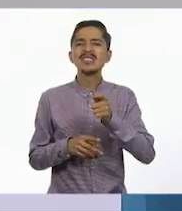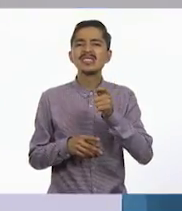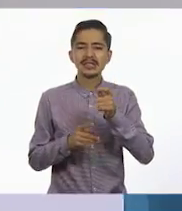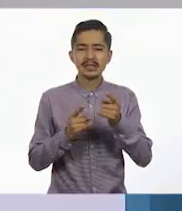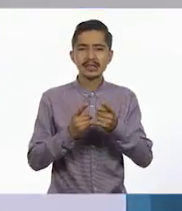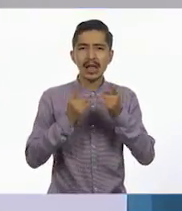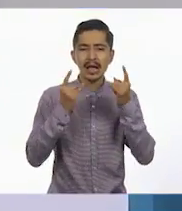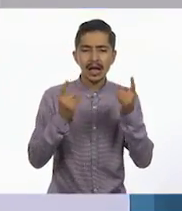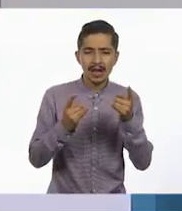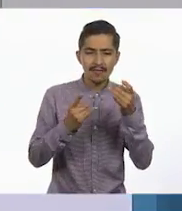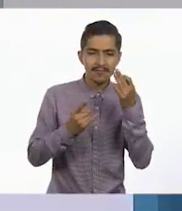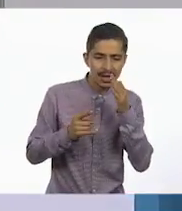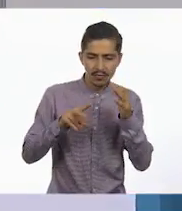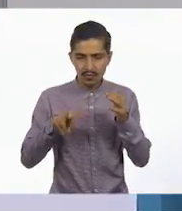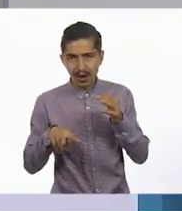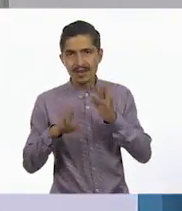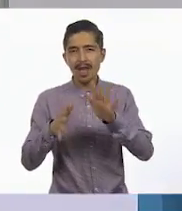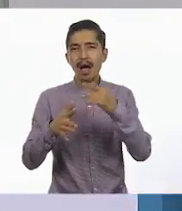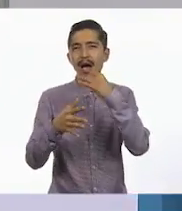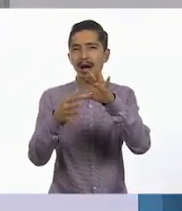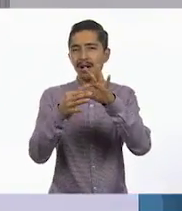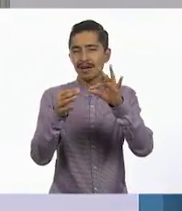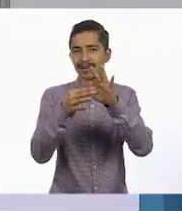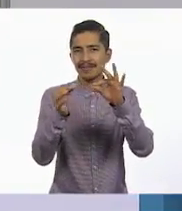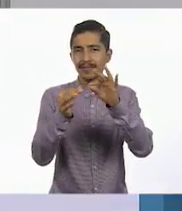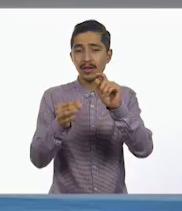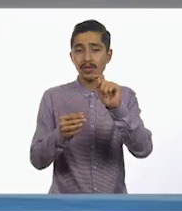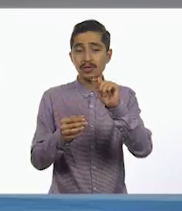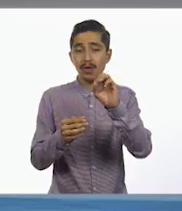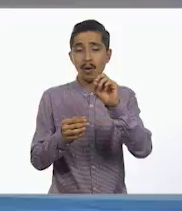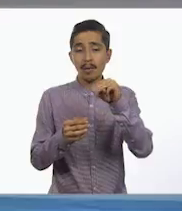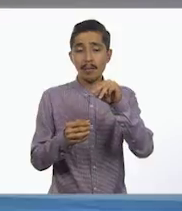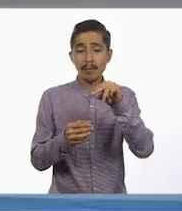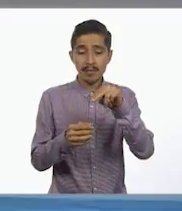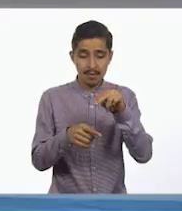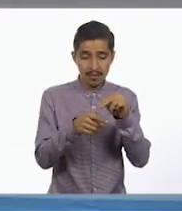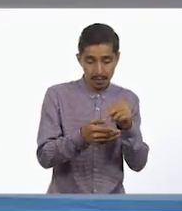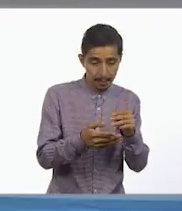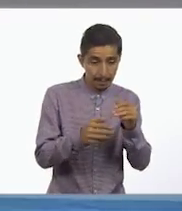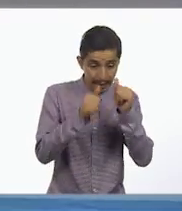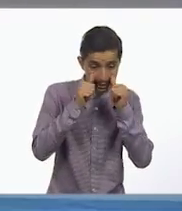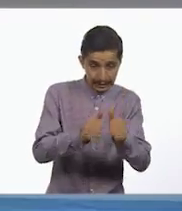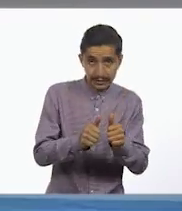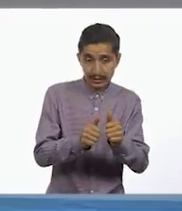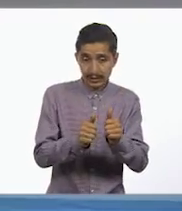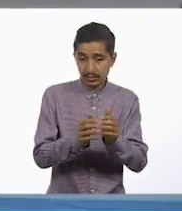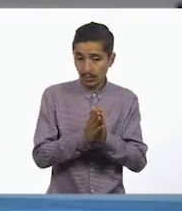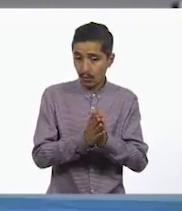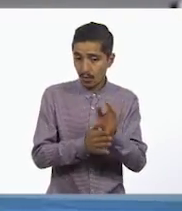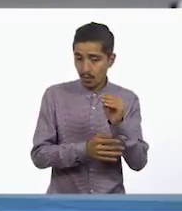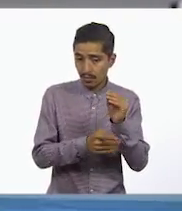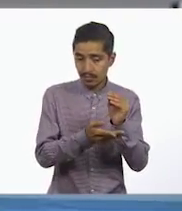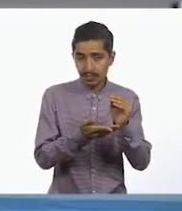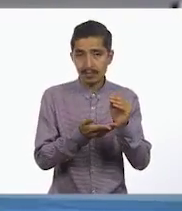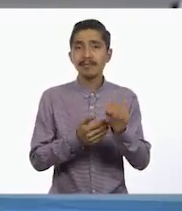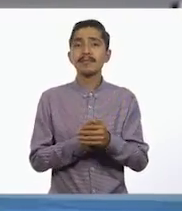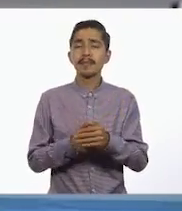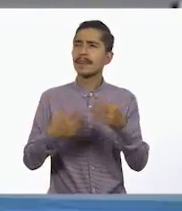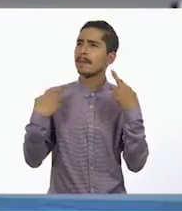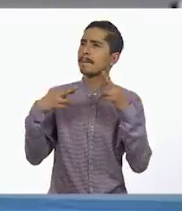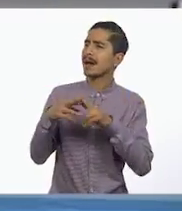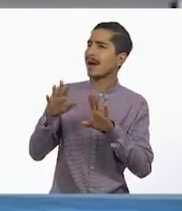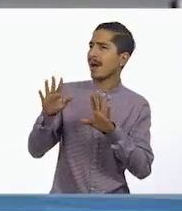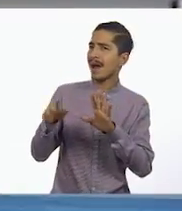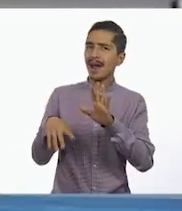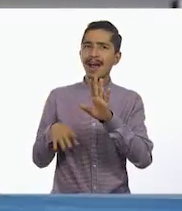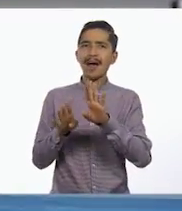leyendas que ya se han dicho, así que mi querido Ton, pon mucha atención. ¡Ay, profe! Le salió un